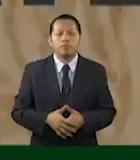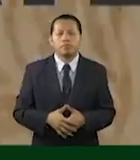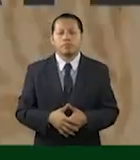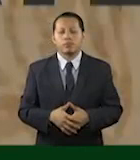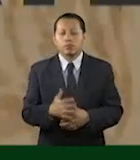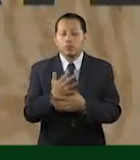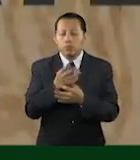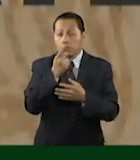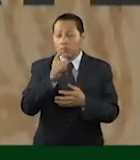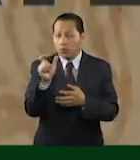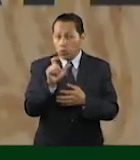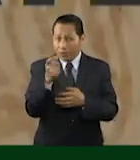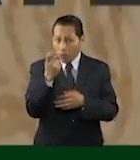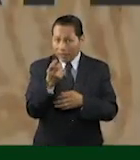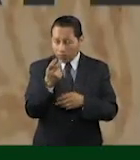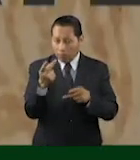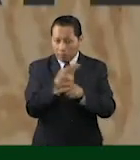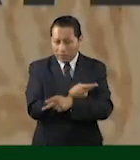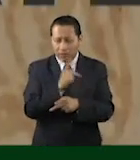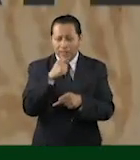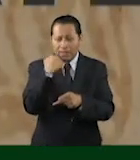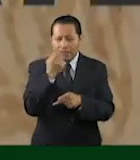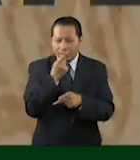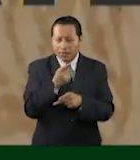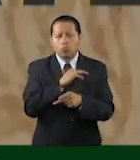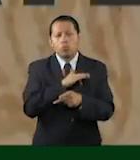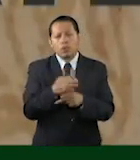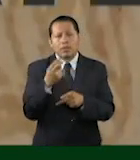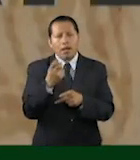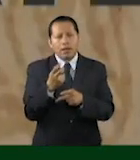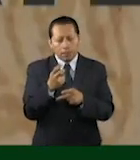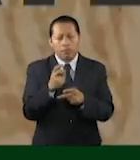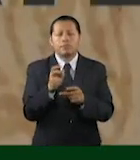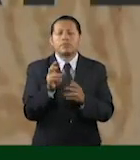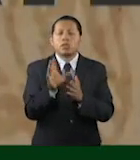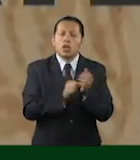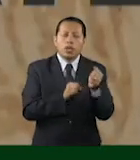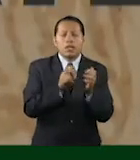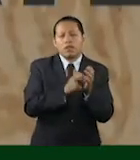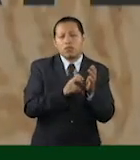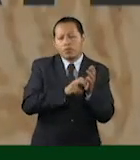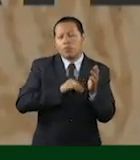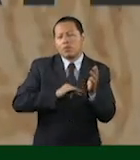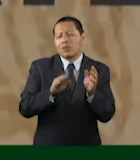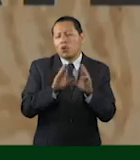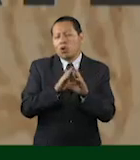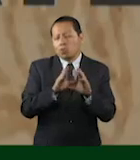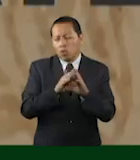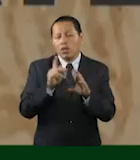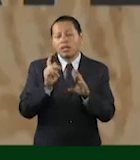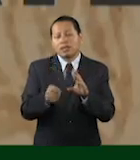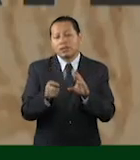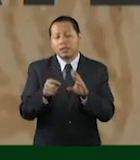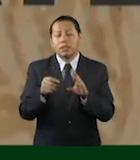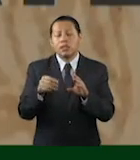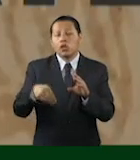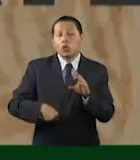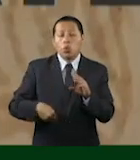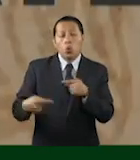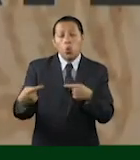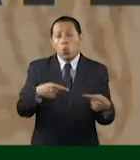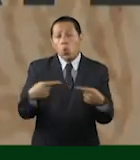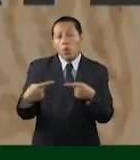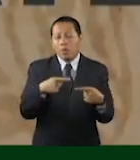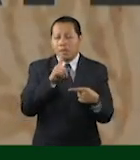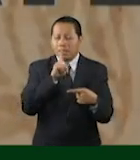Cuando esto suceda, es decir, que llevemos a cabo estas reformas, pues se dejarán de echarse la culpa los unos a los otros, de